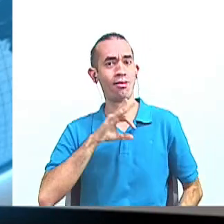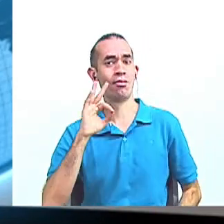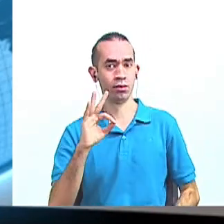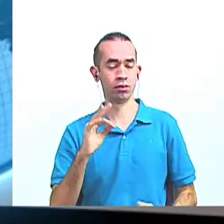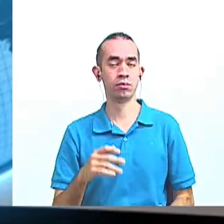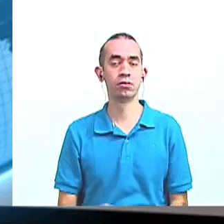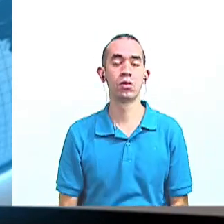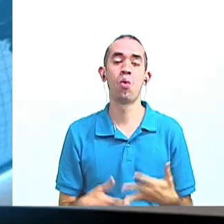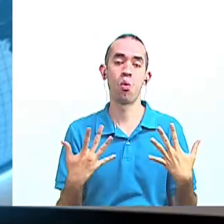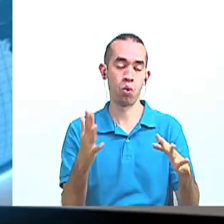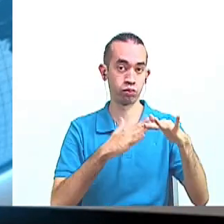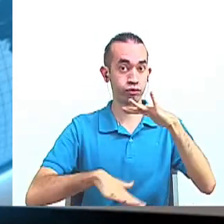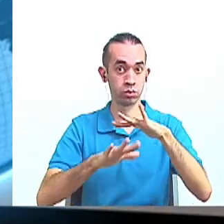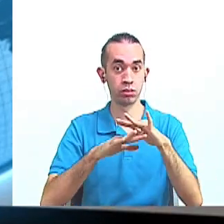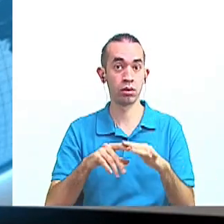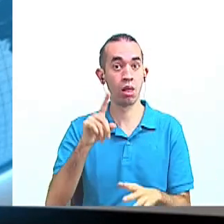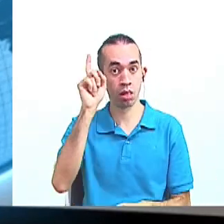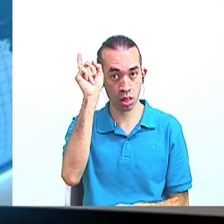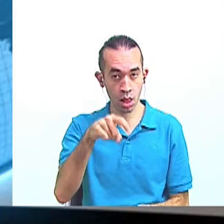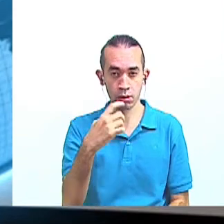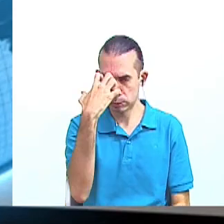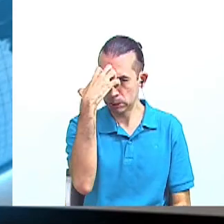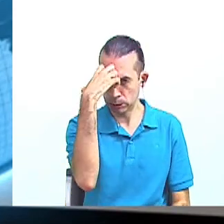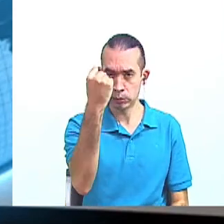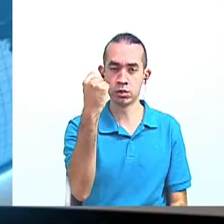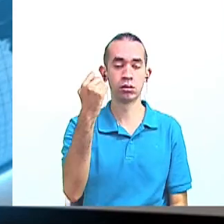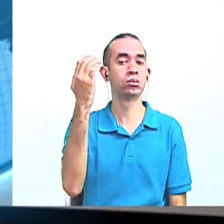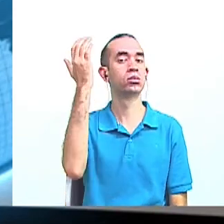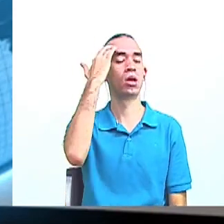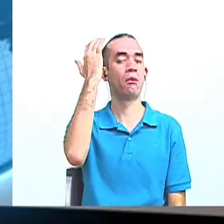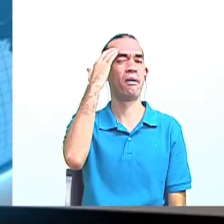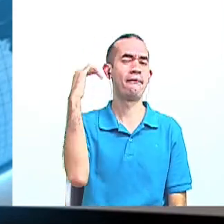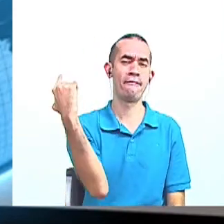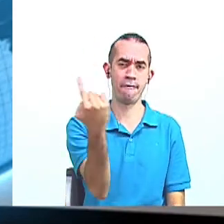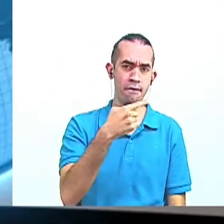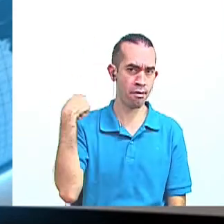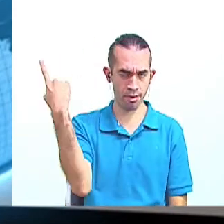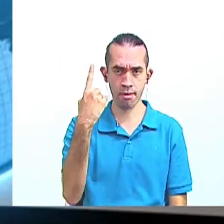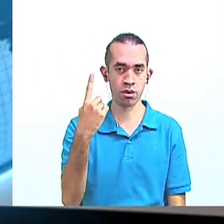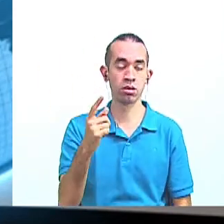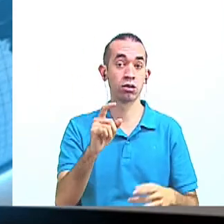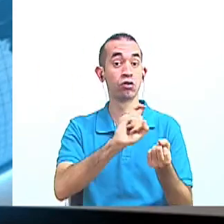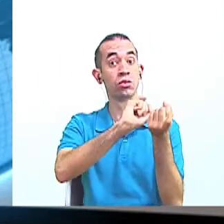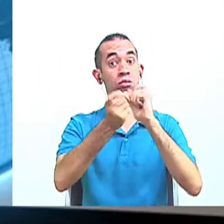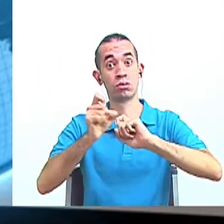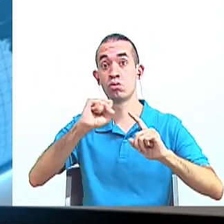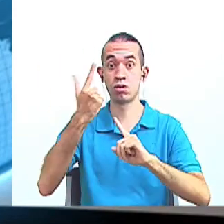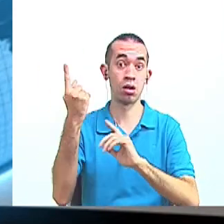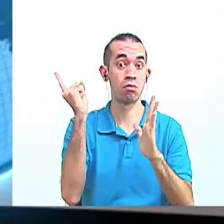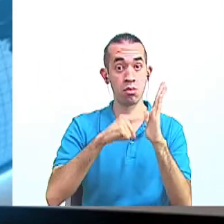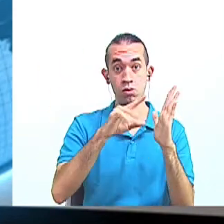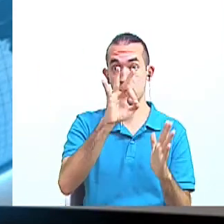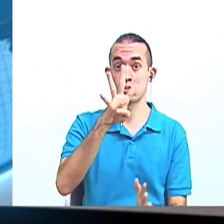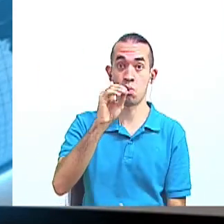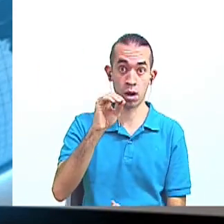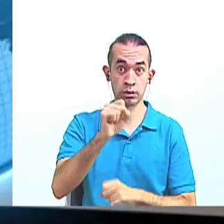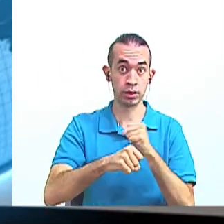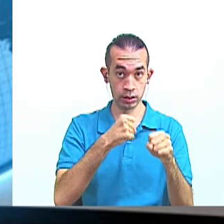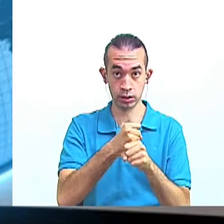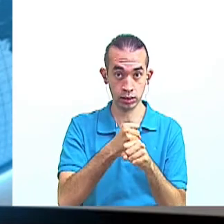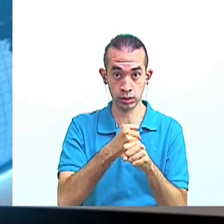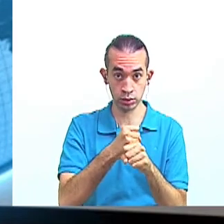fundamental. Hay que grabarlo, hay que tenerlo presente siempre. Las reformas sociales en los 40 nos dejaron muchas